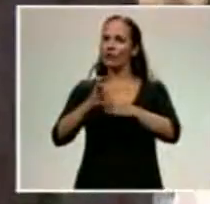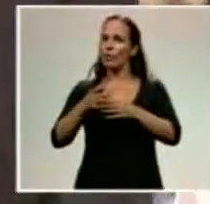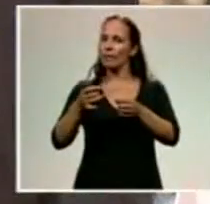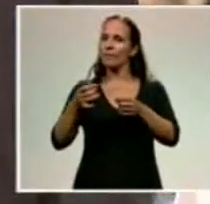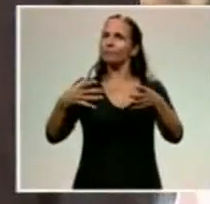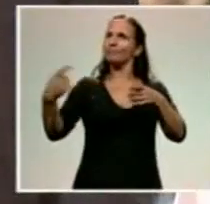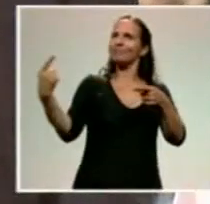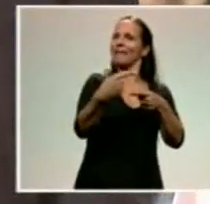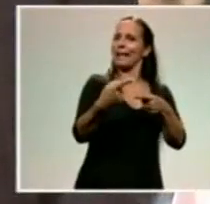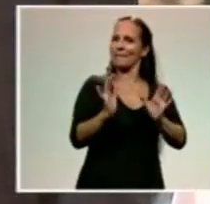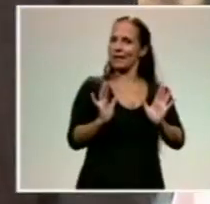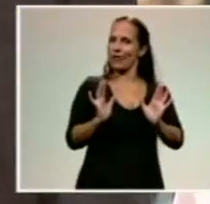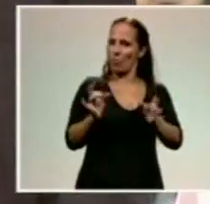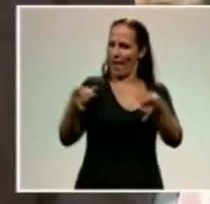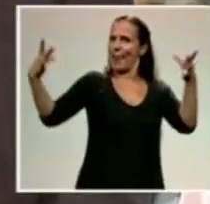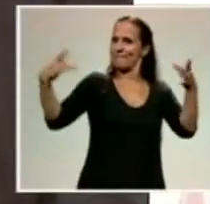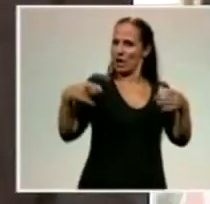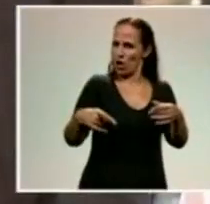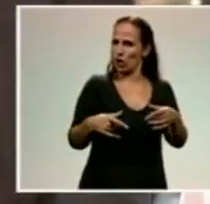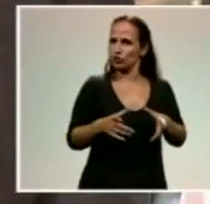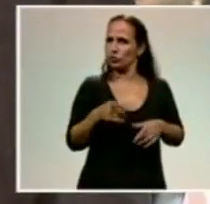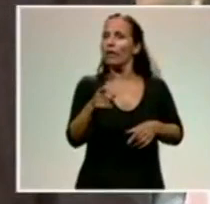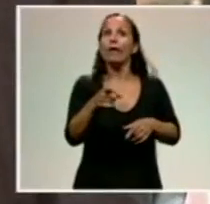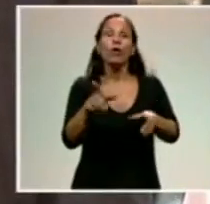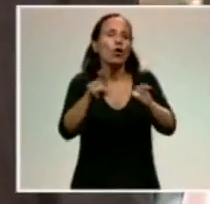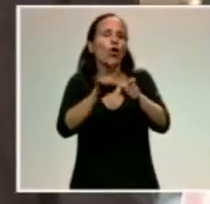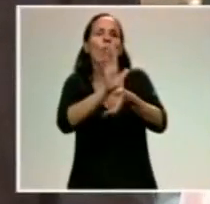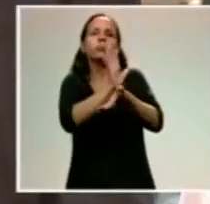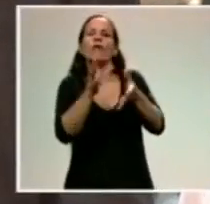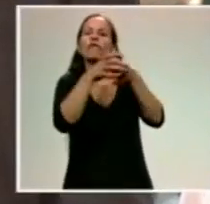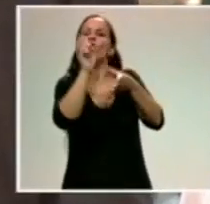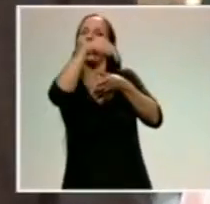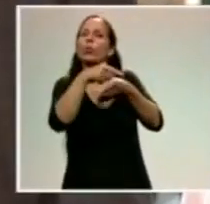buitres, de tu país y de todos los países que pueden esquilmar como los fondos buitres, en realidad,